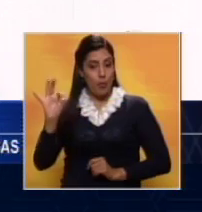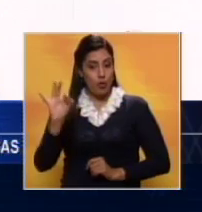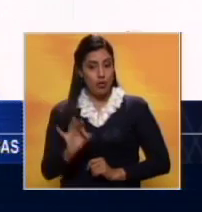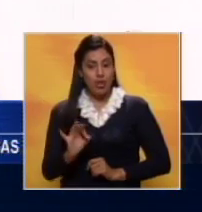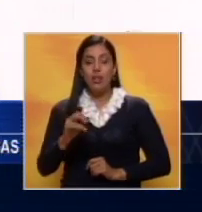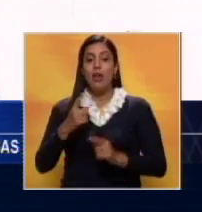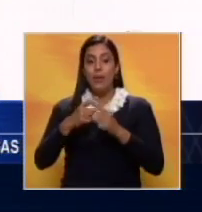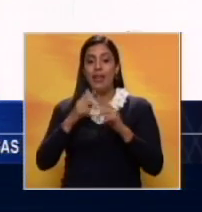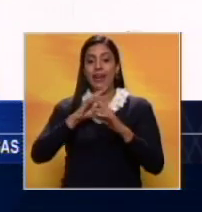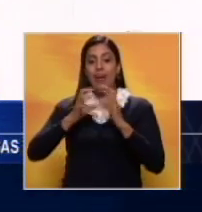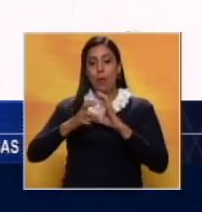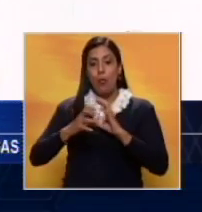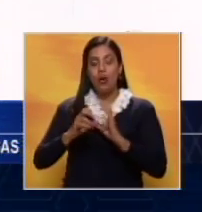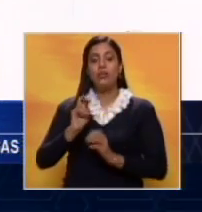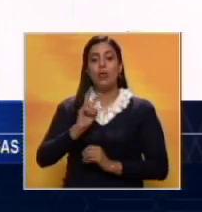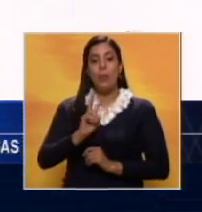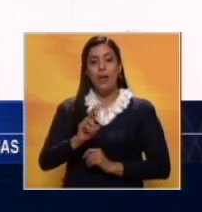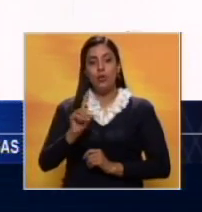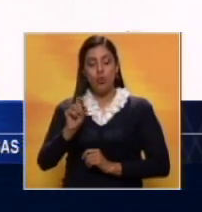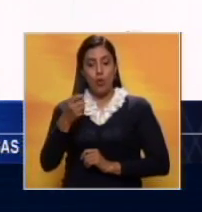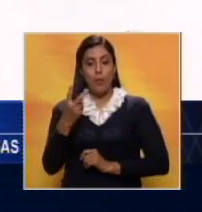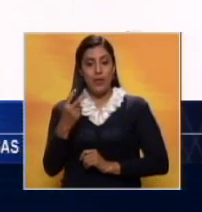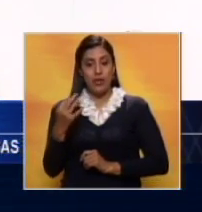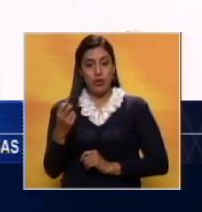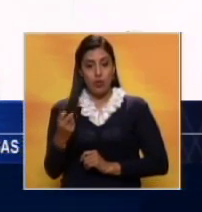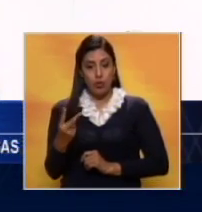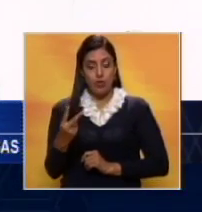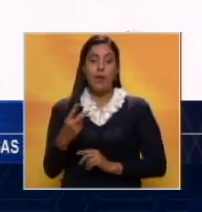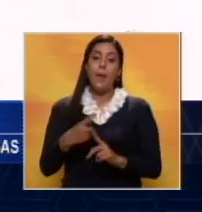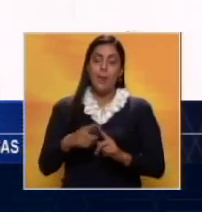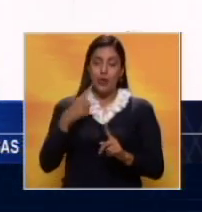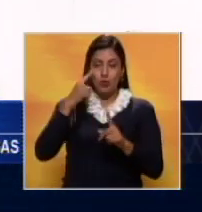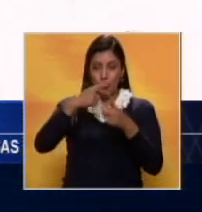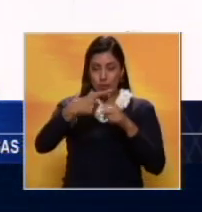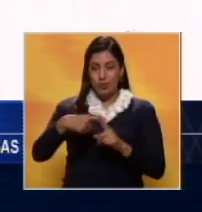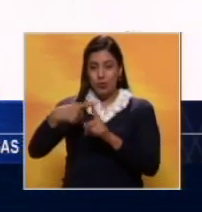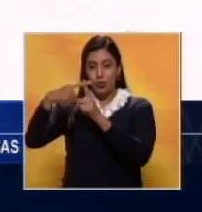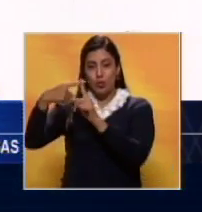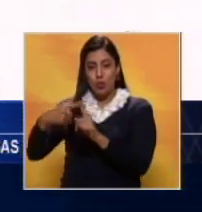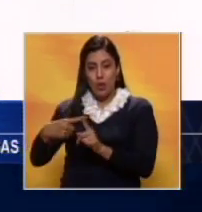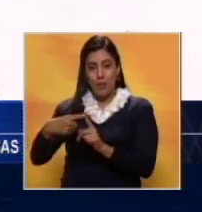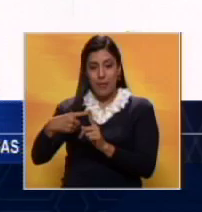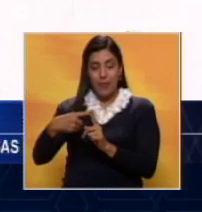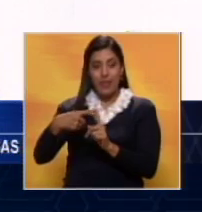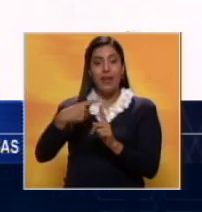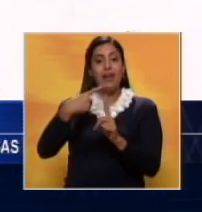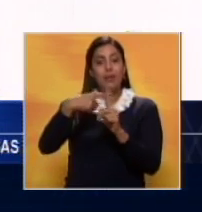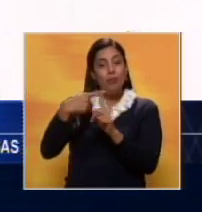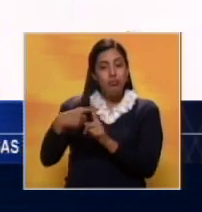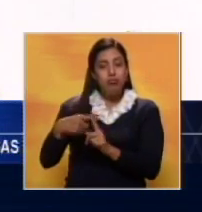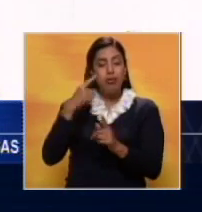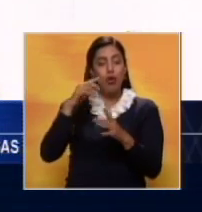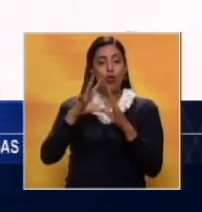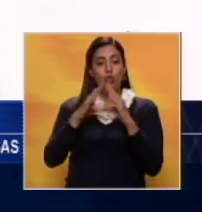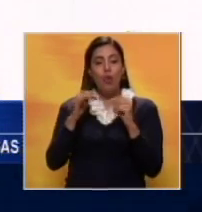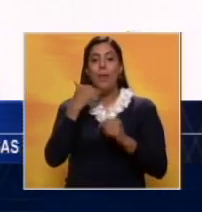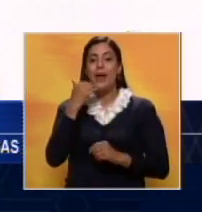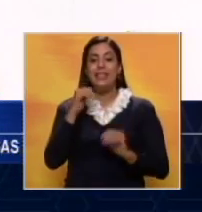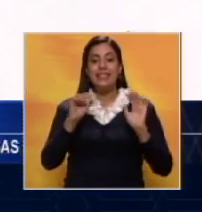51,52% y los insumos y repuestos 21,22%. Si sumamos estos dos primeros elementos, tenemos casi